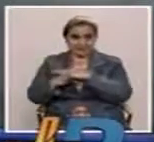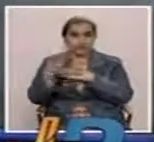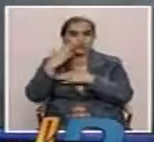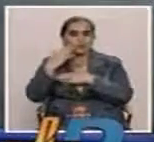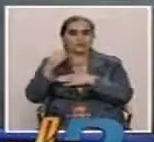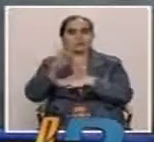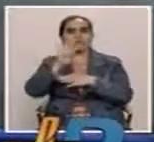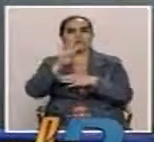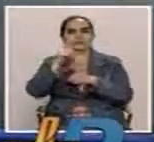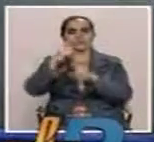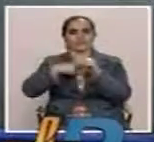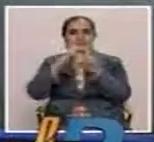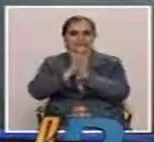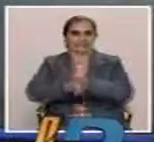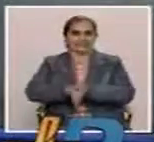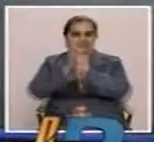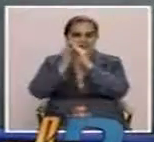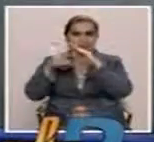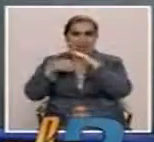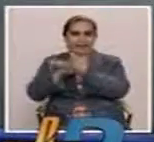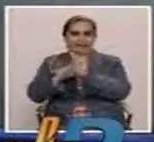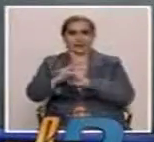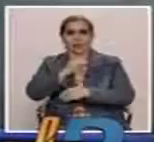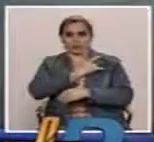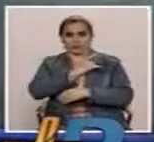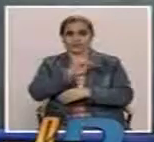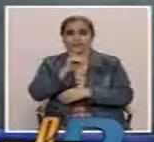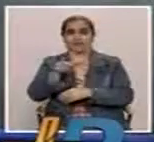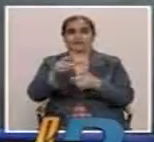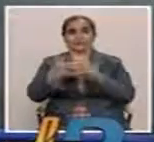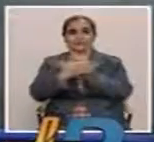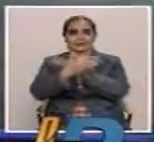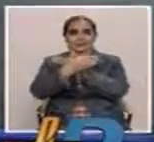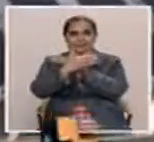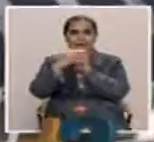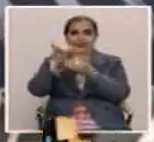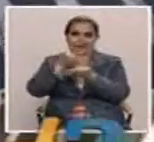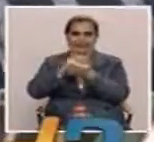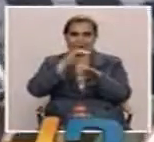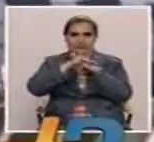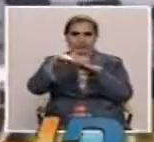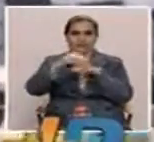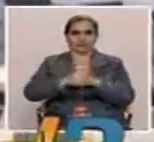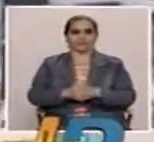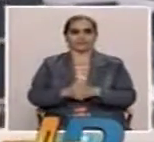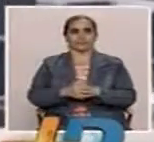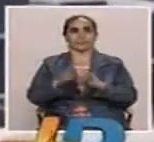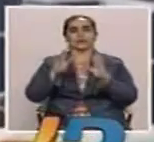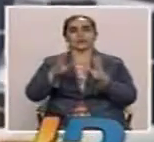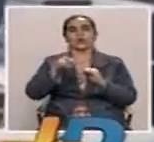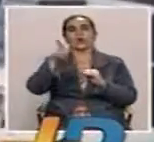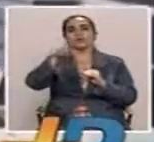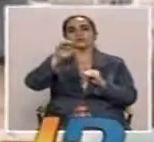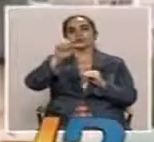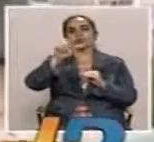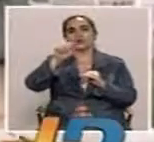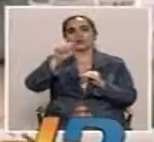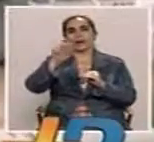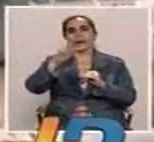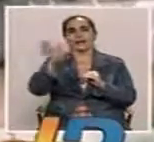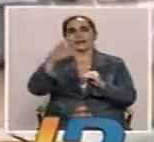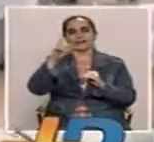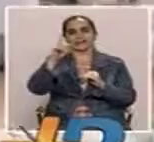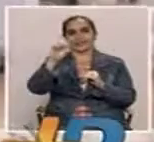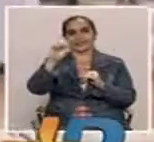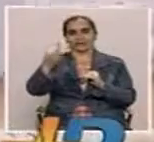de diciembre. La Universidad Santiago de Cali es una de las invitadas al evento. El Solar Decatlón es un concurso en donde retan a